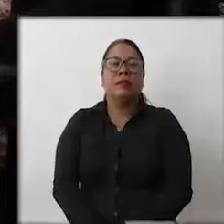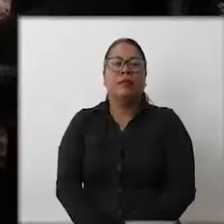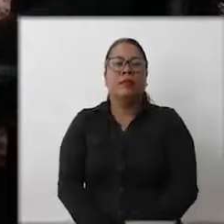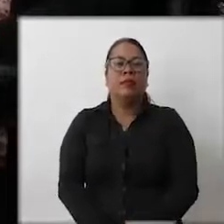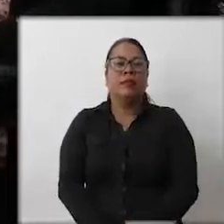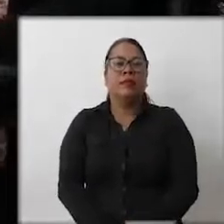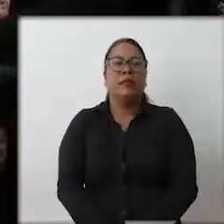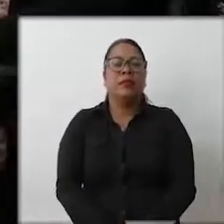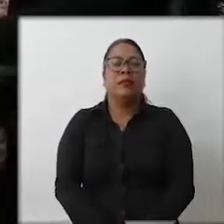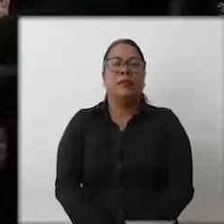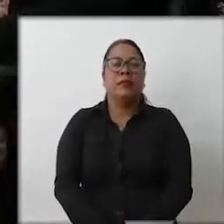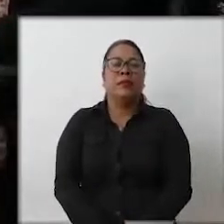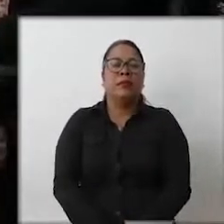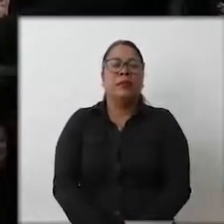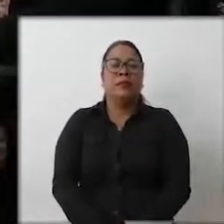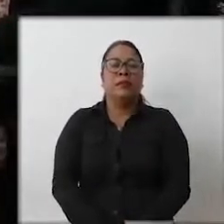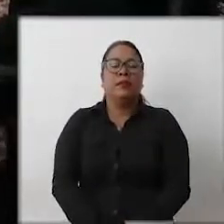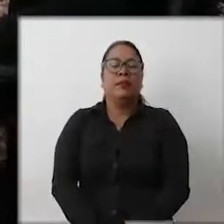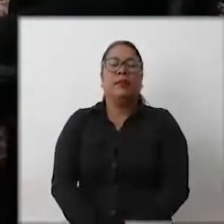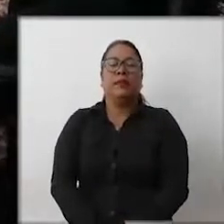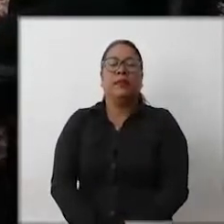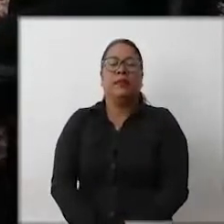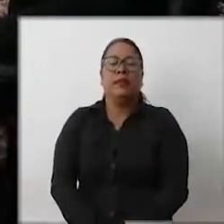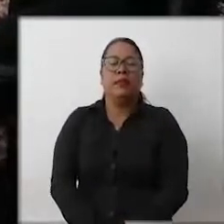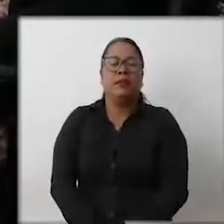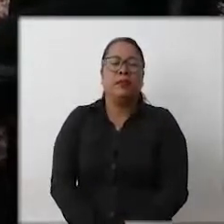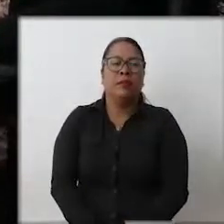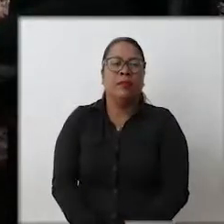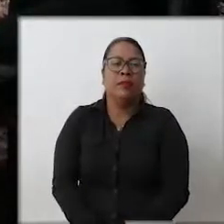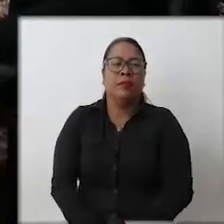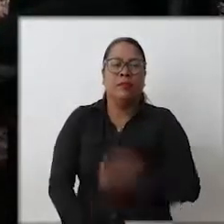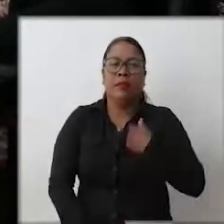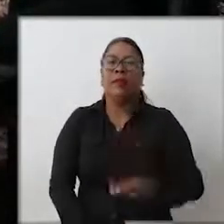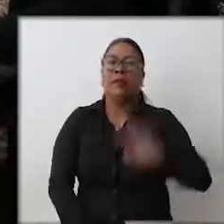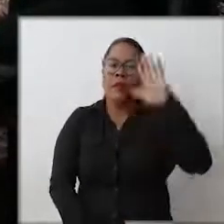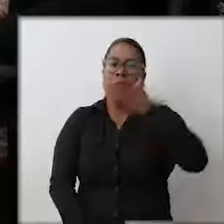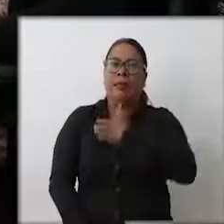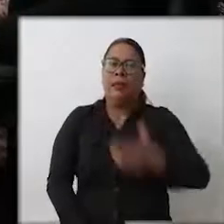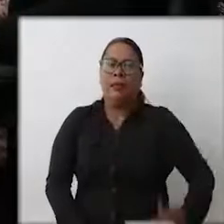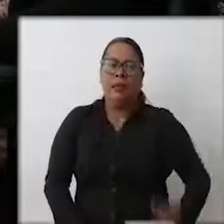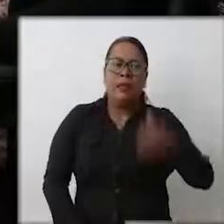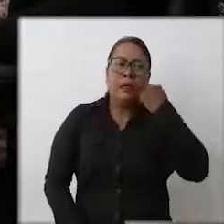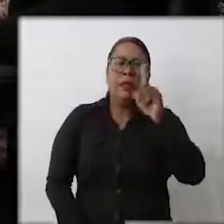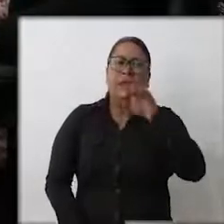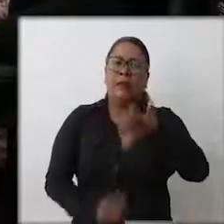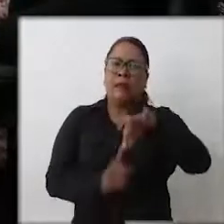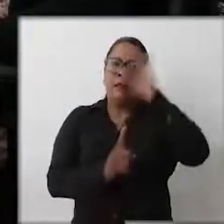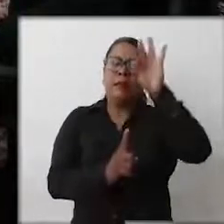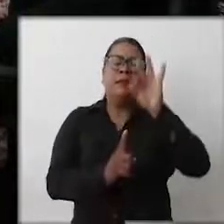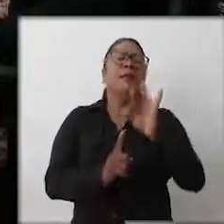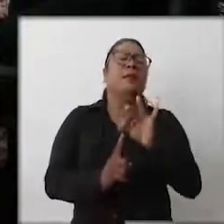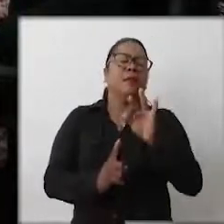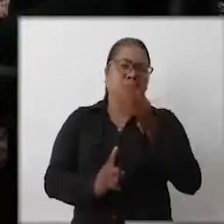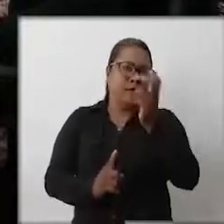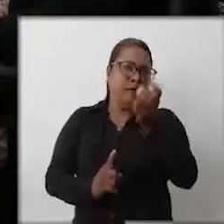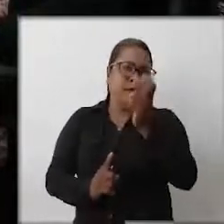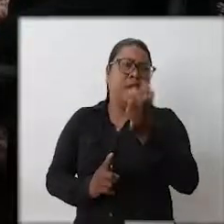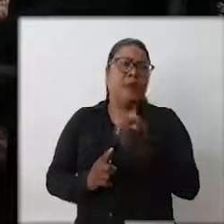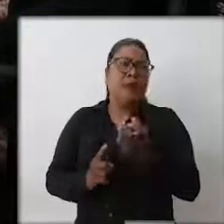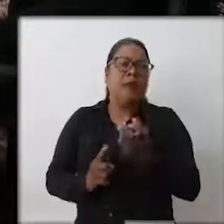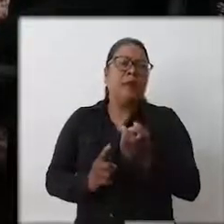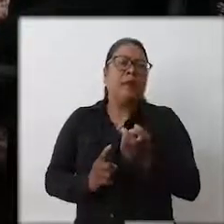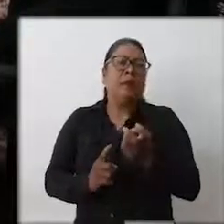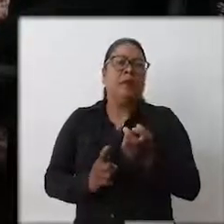las estaremos recibiendo no solamente aquí en la Regiduría de Igualdad de Género y Ciudad Educadora, sino también en el Instituto Municipal de la Mujer. Muchísimas gracias.